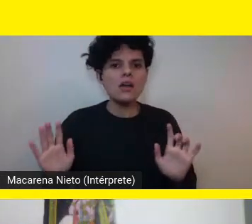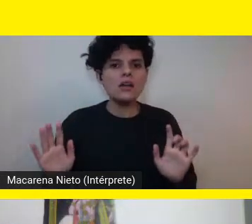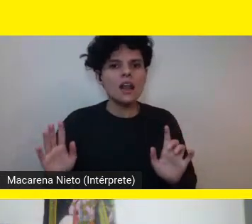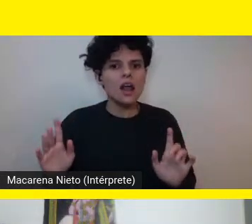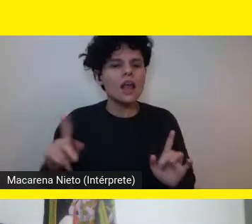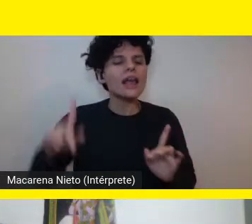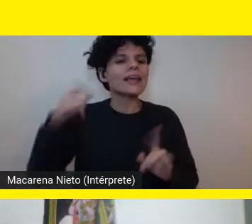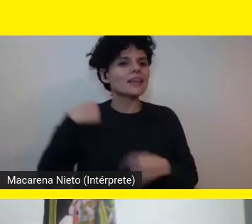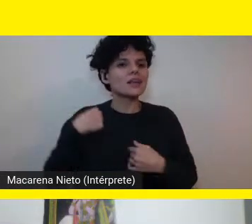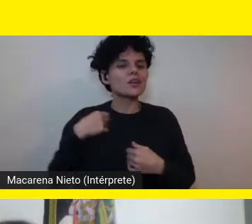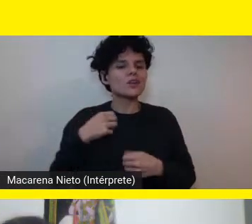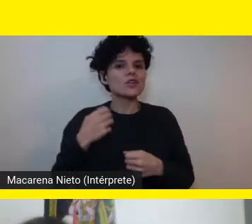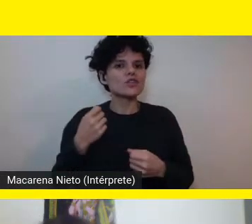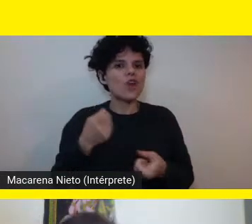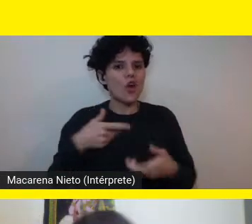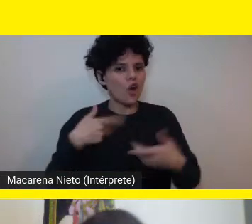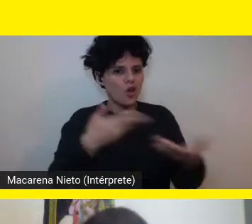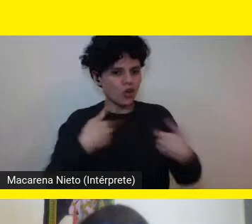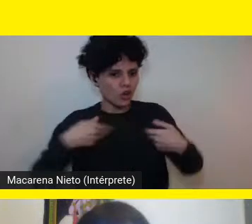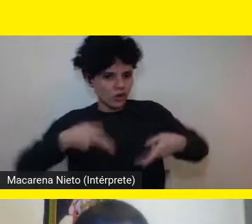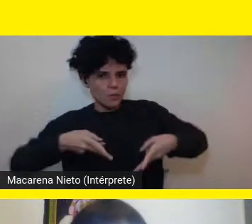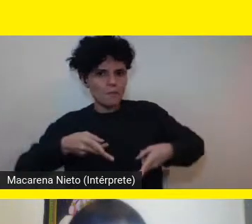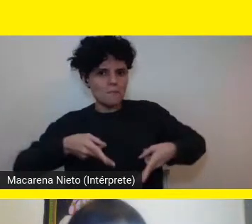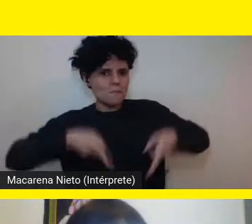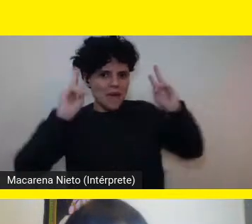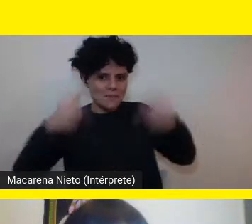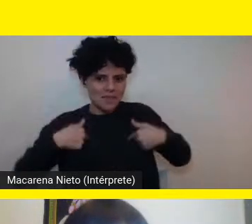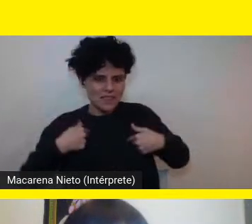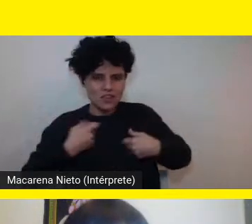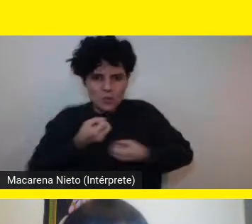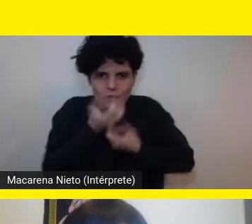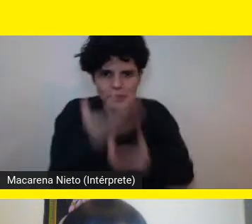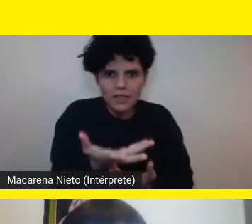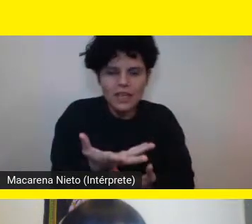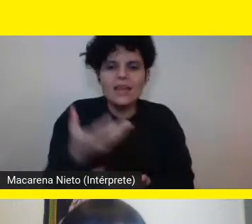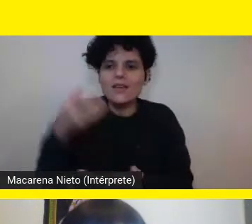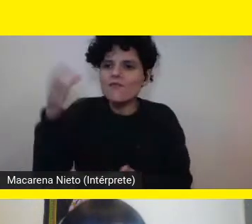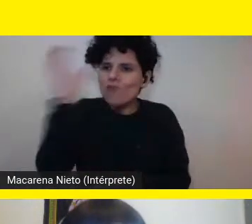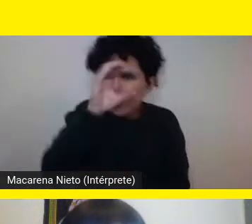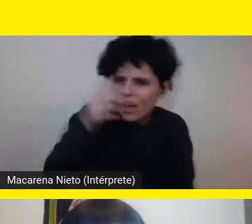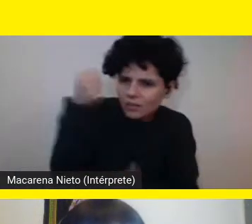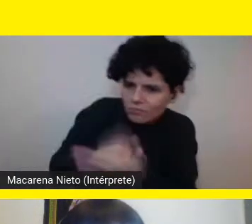historia y podamos buscar y alcanzar la justicia finalmente.